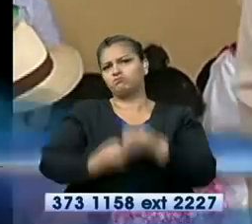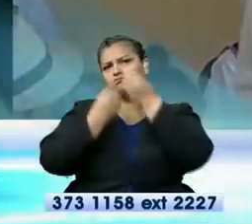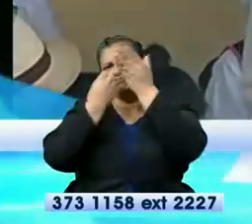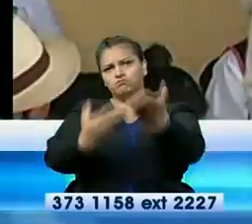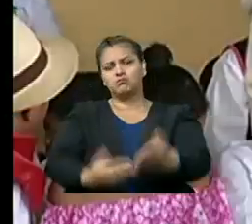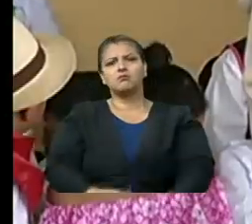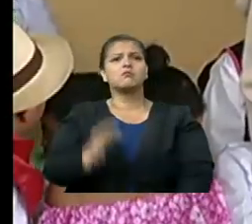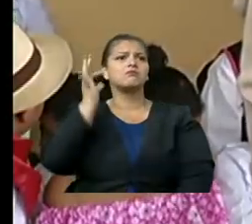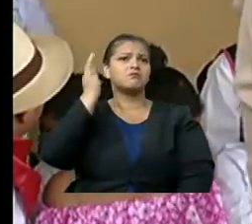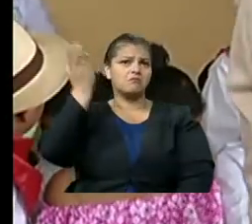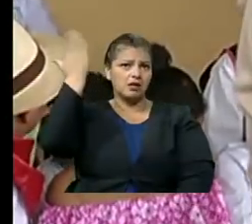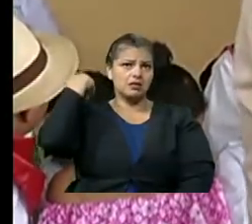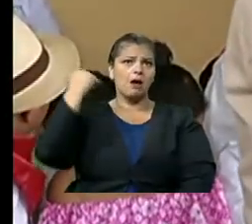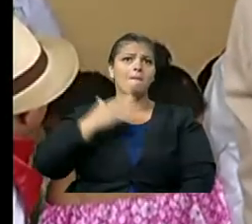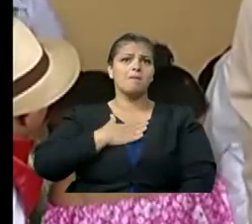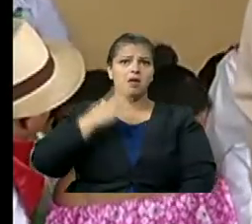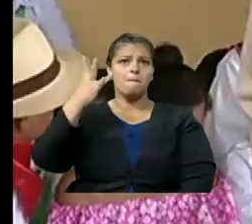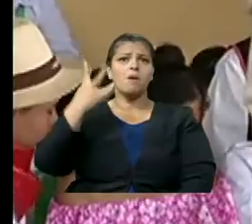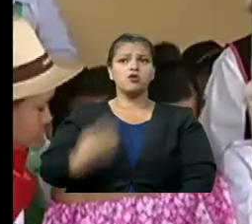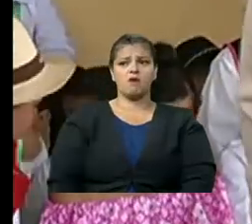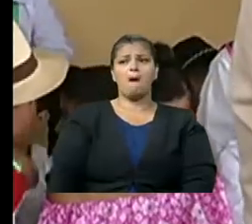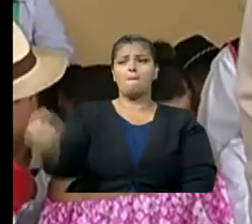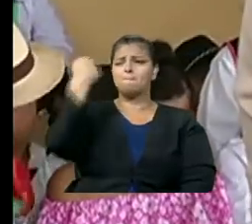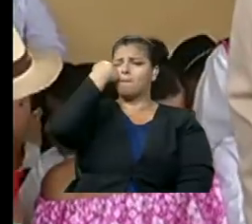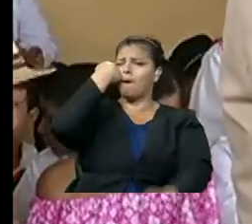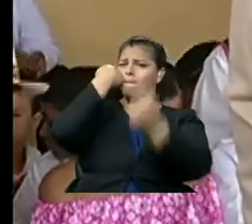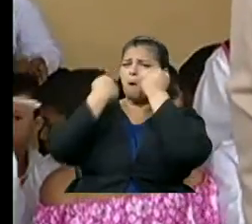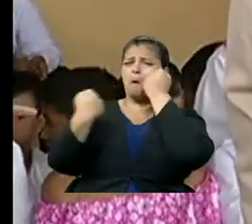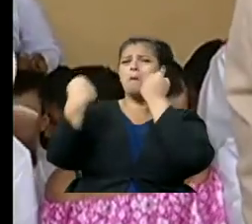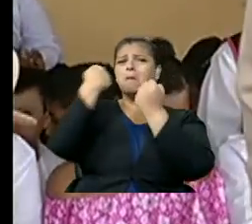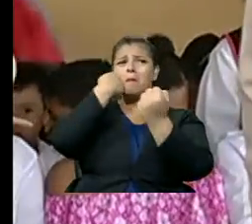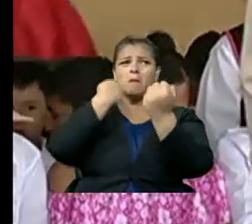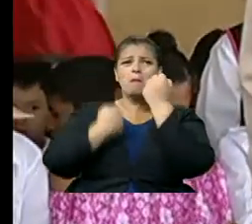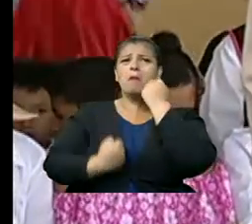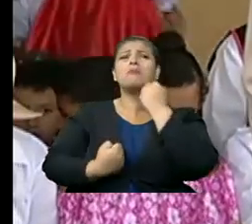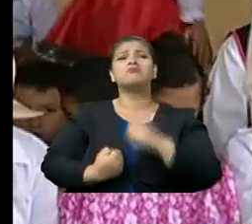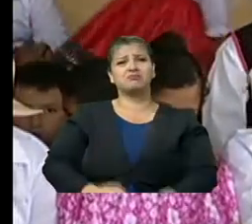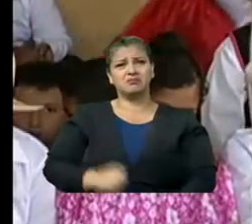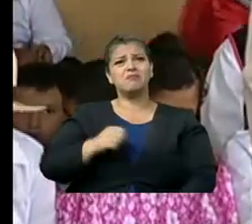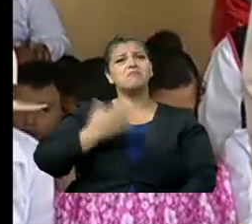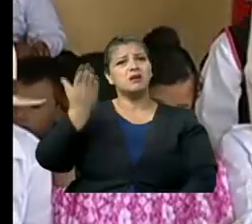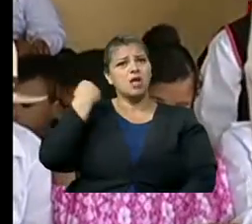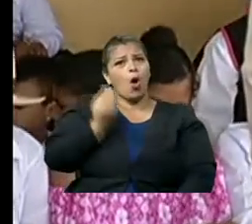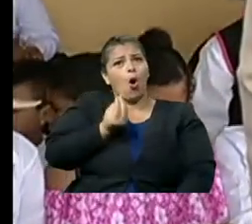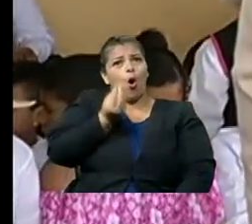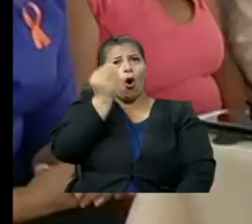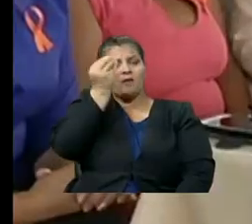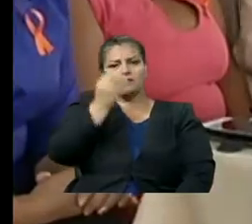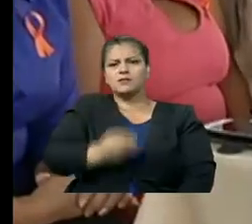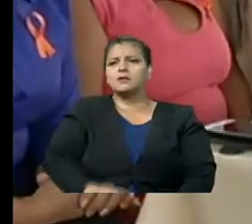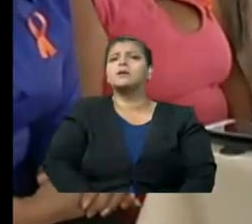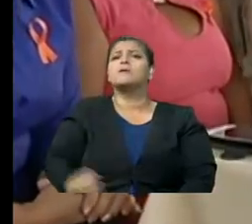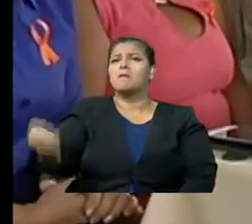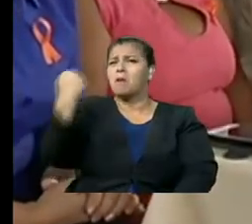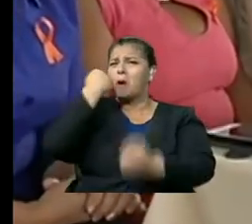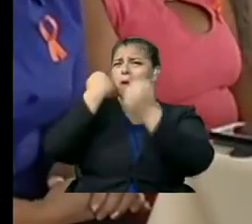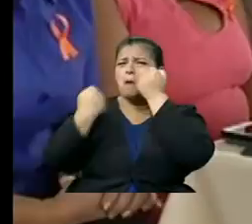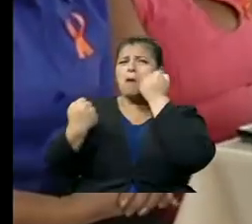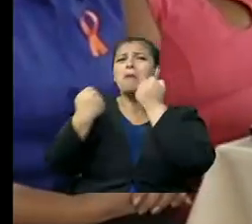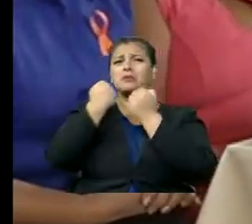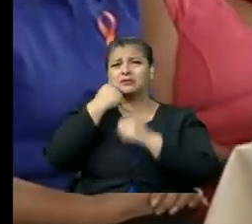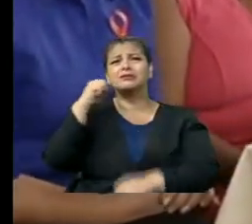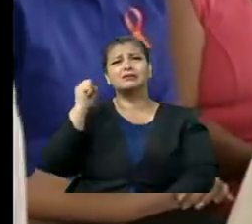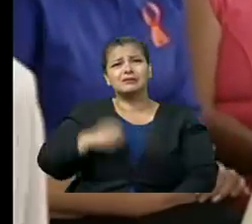frontalmente porque así como viví cuando era jovencita pueda salvar a mis hijos la gobernación del guayas